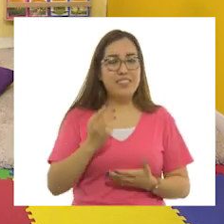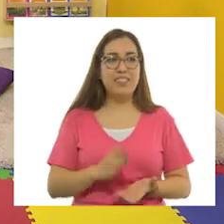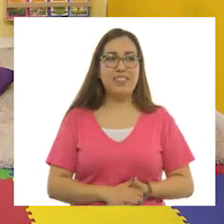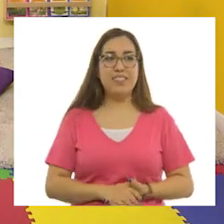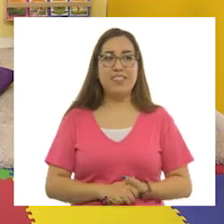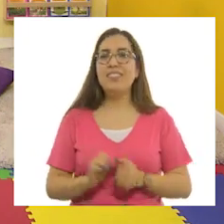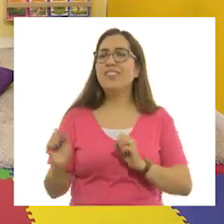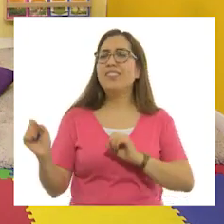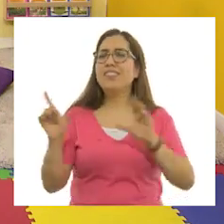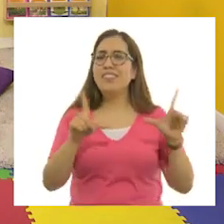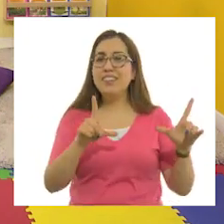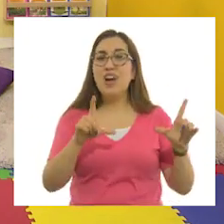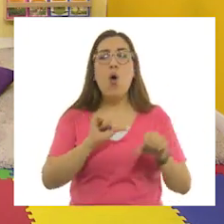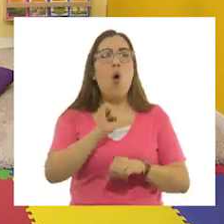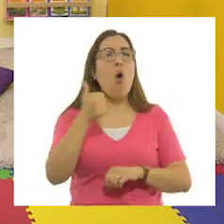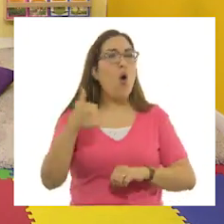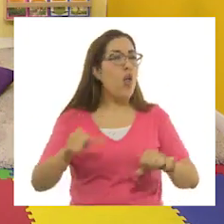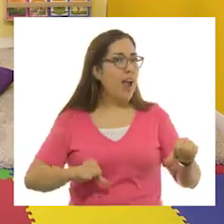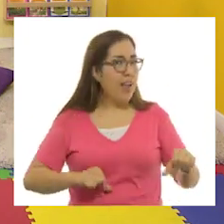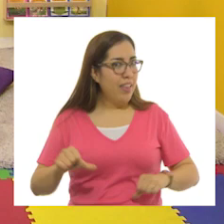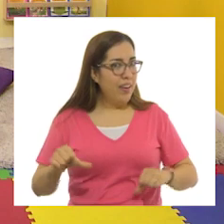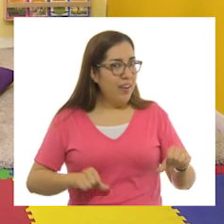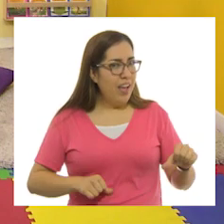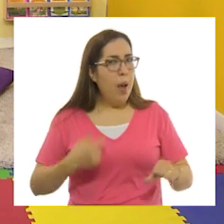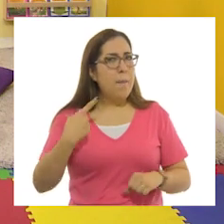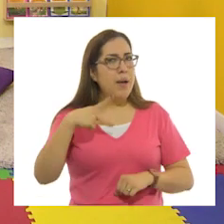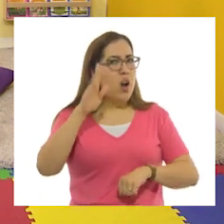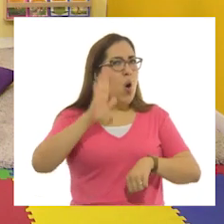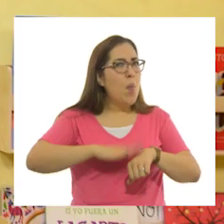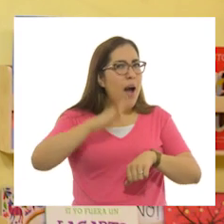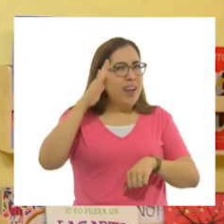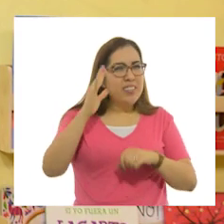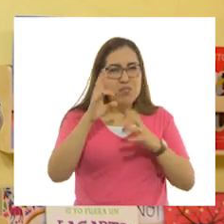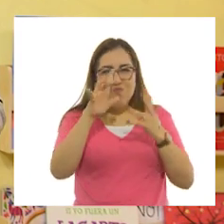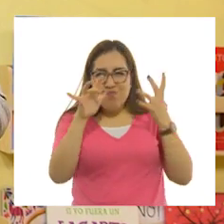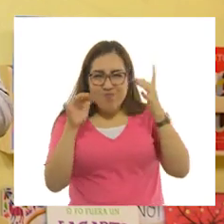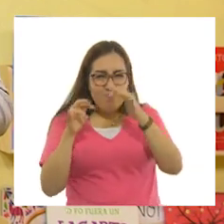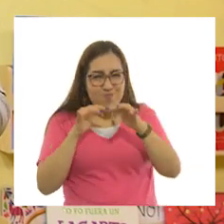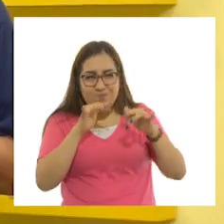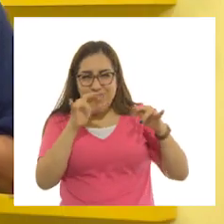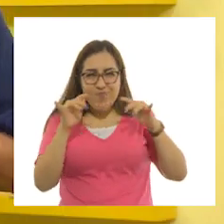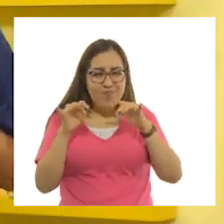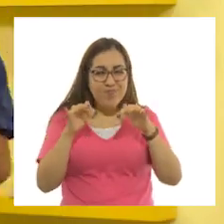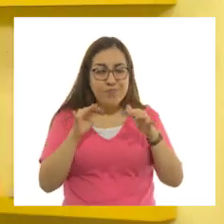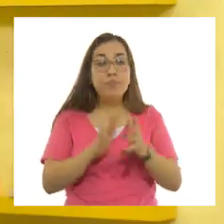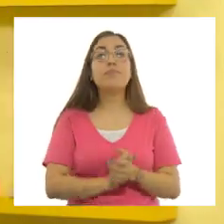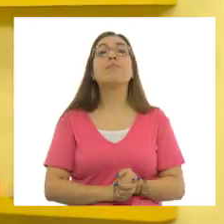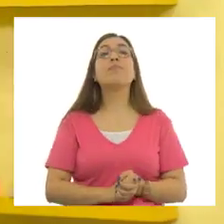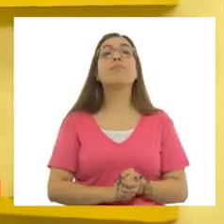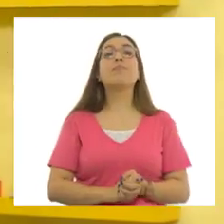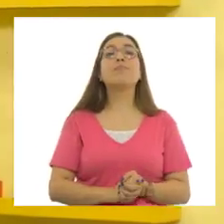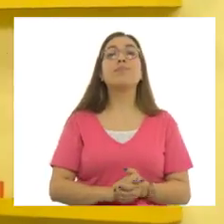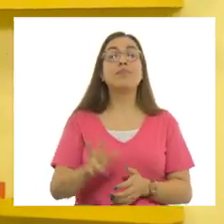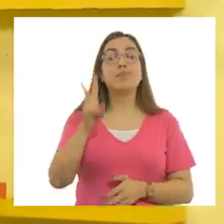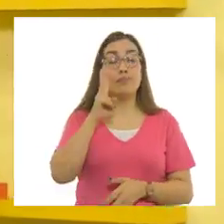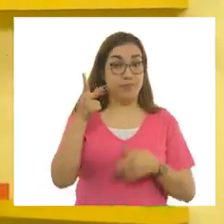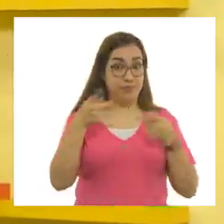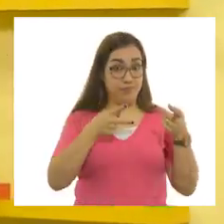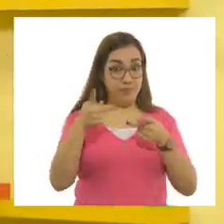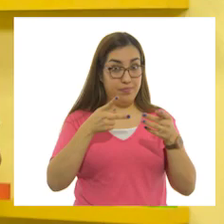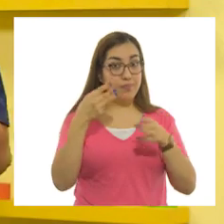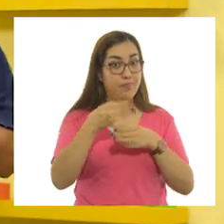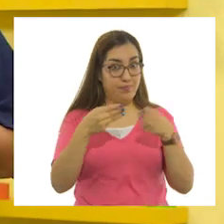a otra actividad pero más misterio vamos a preparar nuestro material